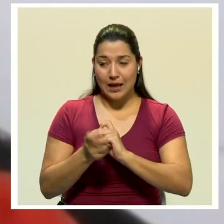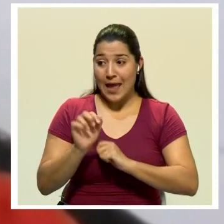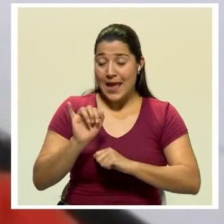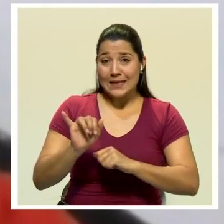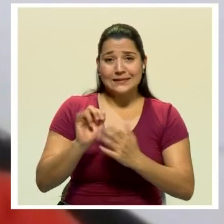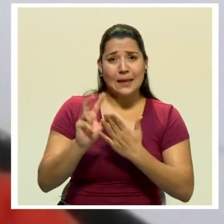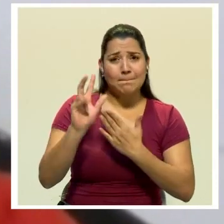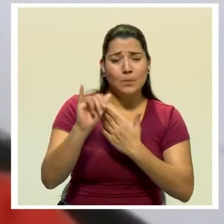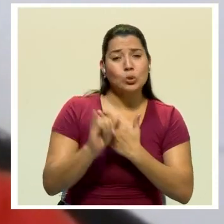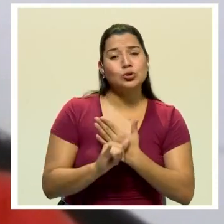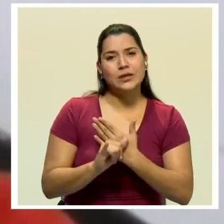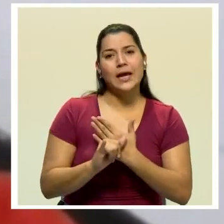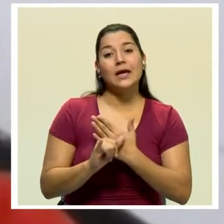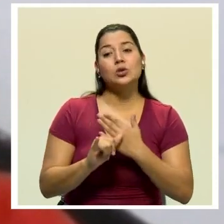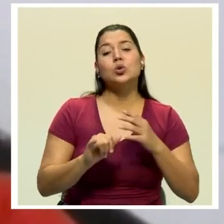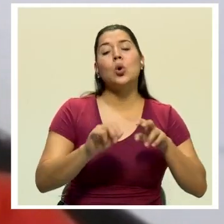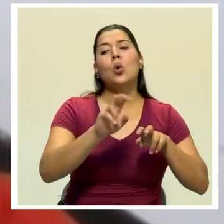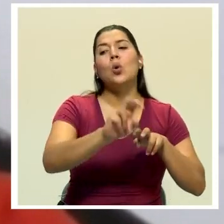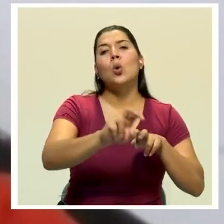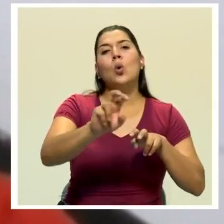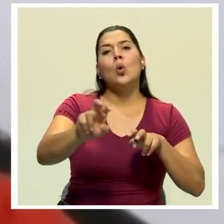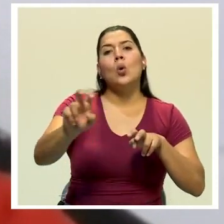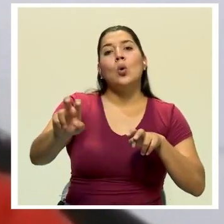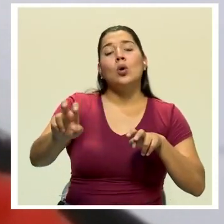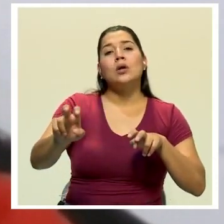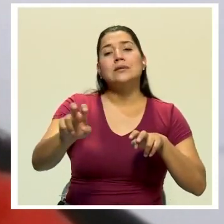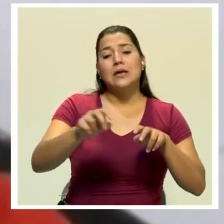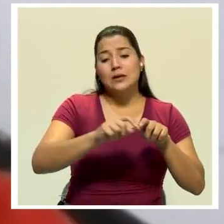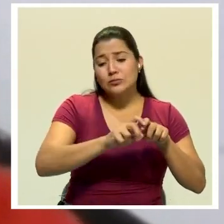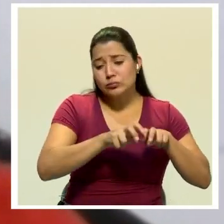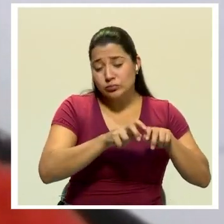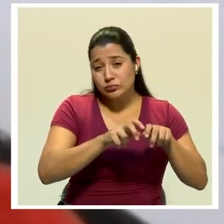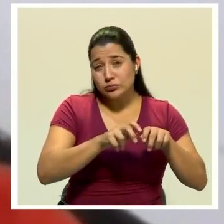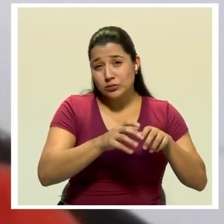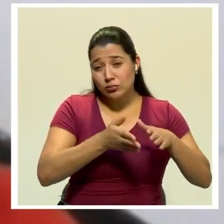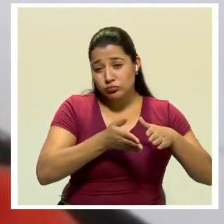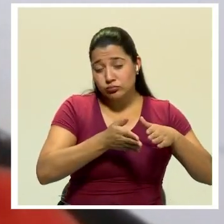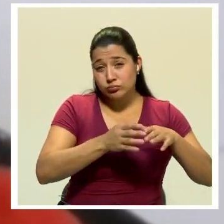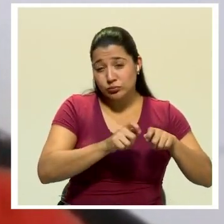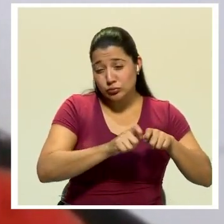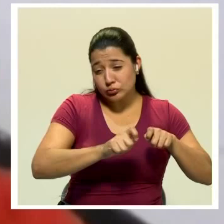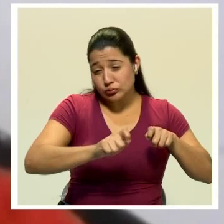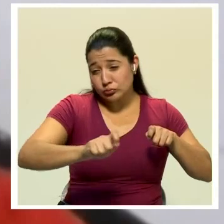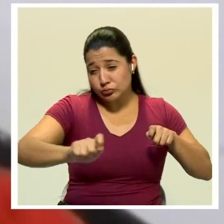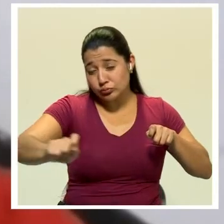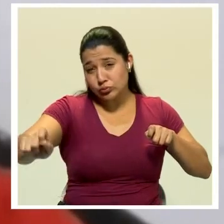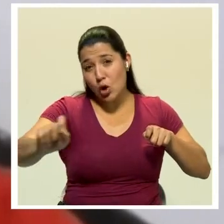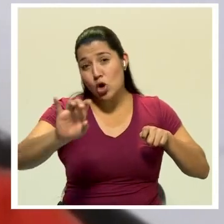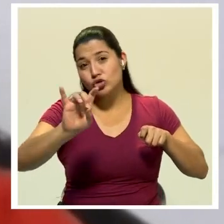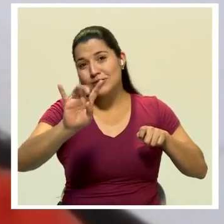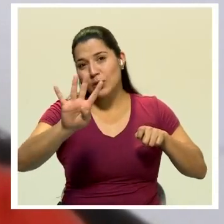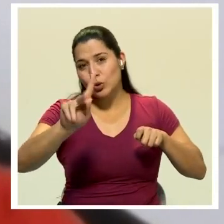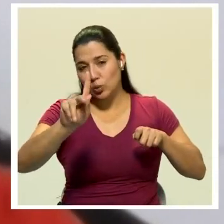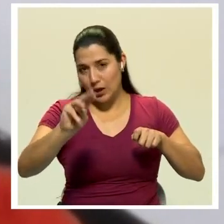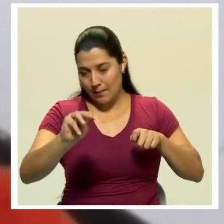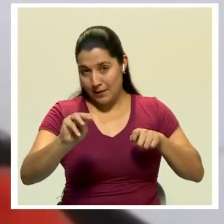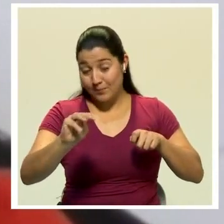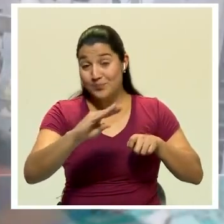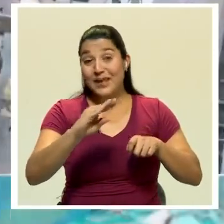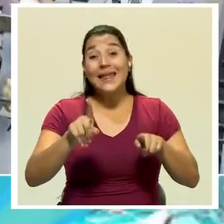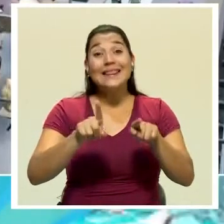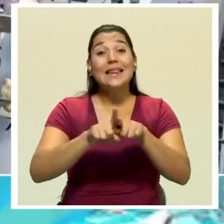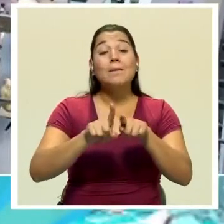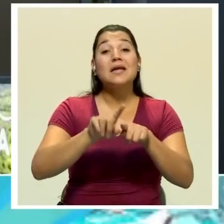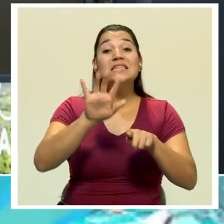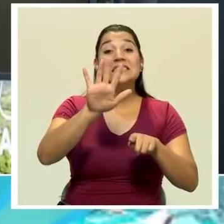a circular alrededor de 84 kilómetros, pero además estamos hablando de 5 líneas, donde tenemos